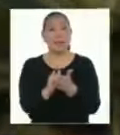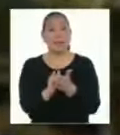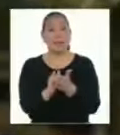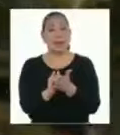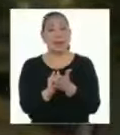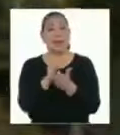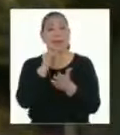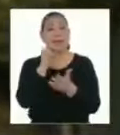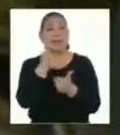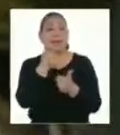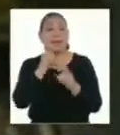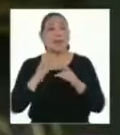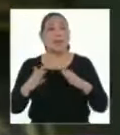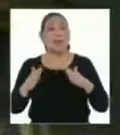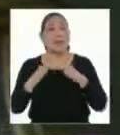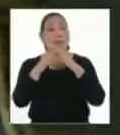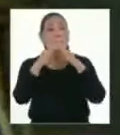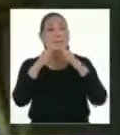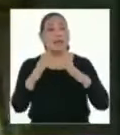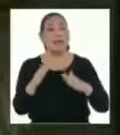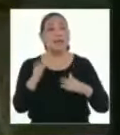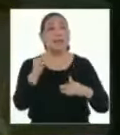es la casa de